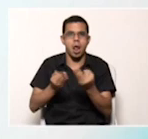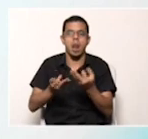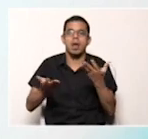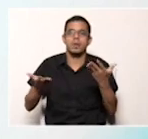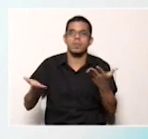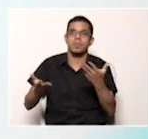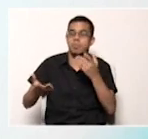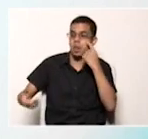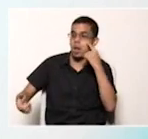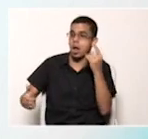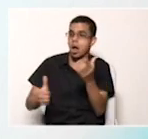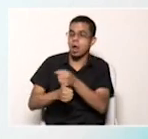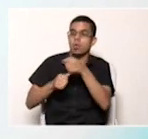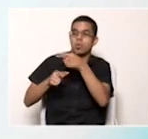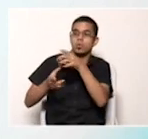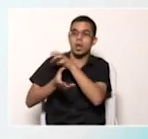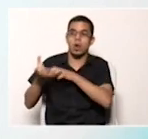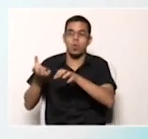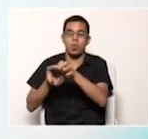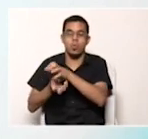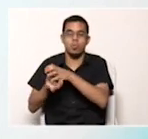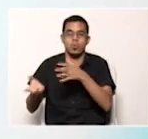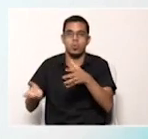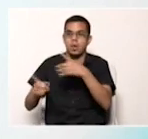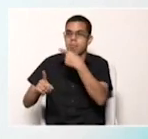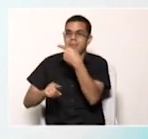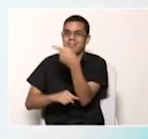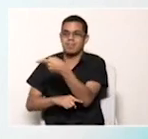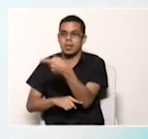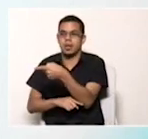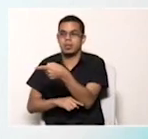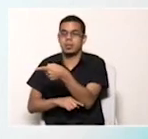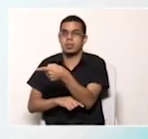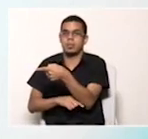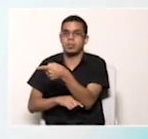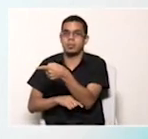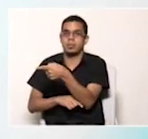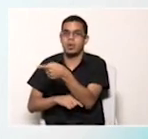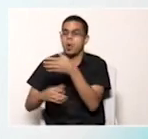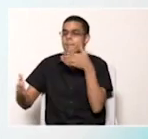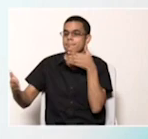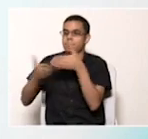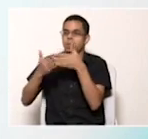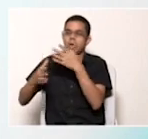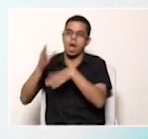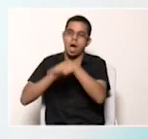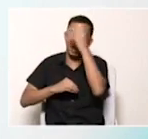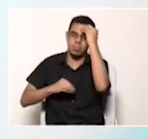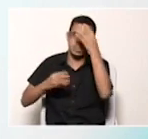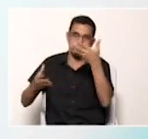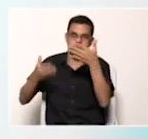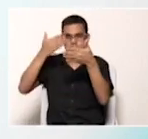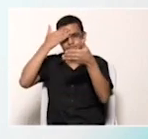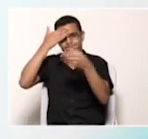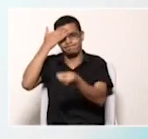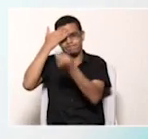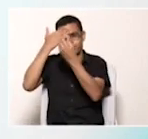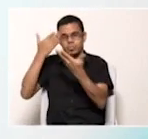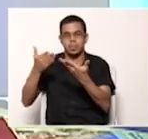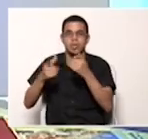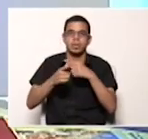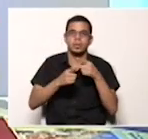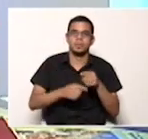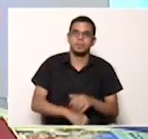los problemas emocionales pueden bloquear el aprendizaje y de esta forma, entonces, generar un mejor clima para